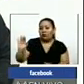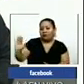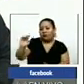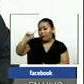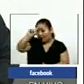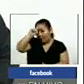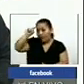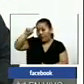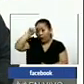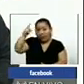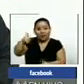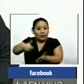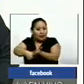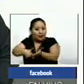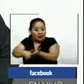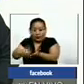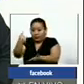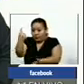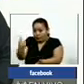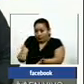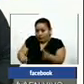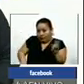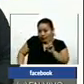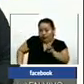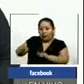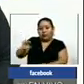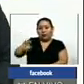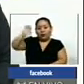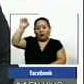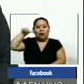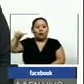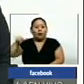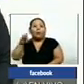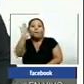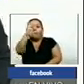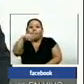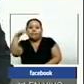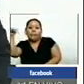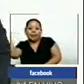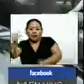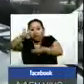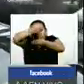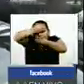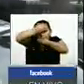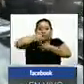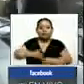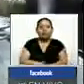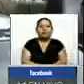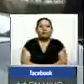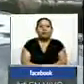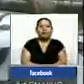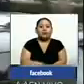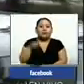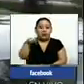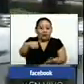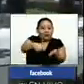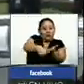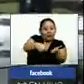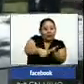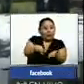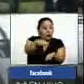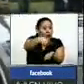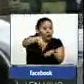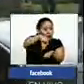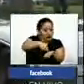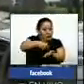está realizando el alcalde de San Salvador, Ernesto Mason, en Marruecos. Bienvenido. Fue en la municipalidad de Rabat,